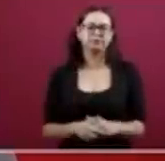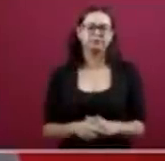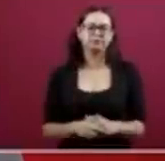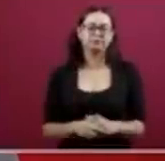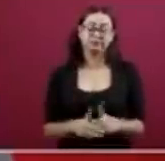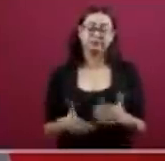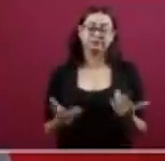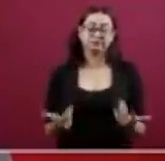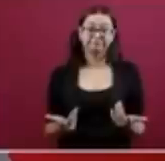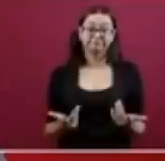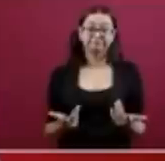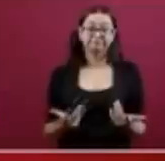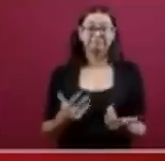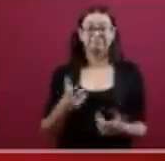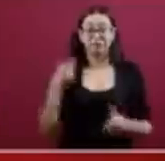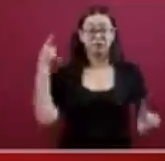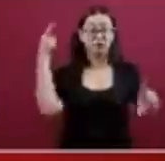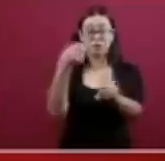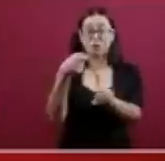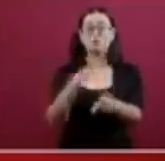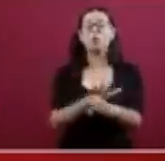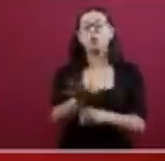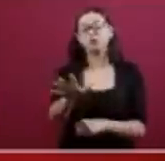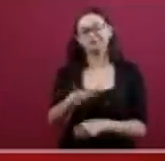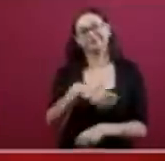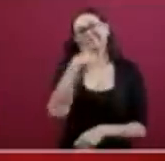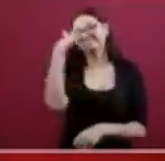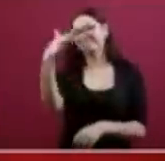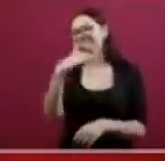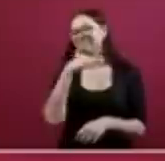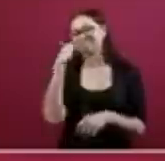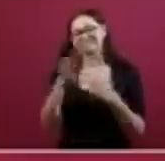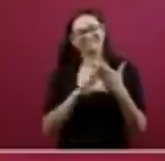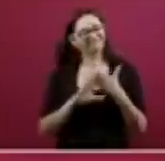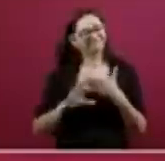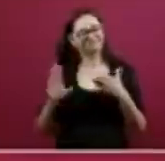es acabar con la corrupción. Yo ya no quiero